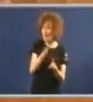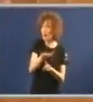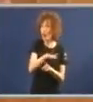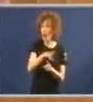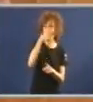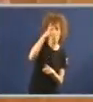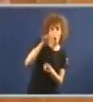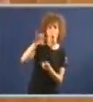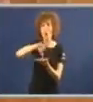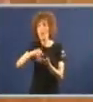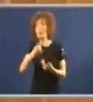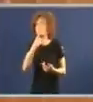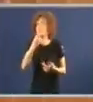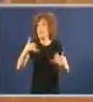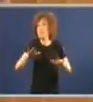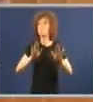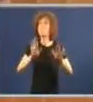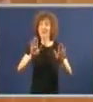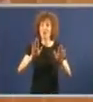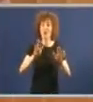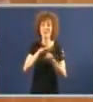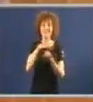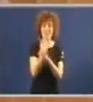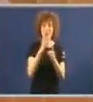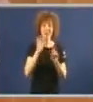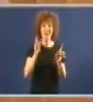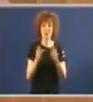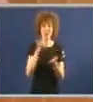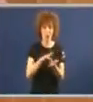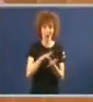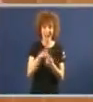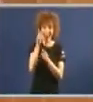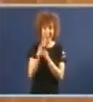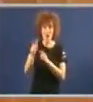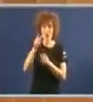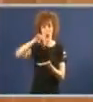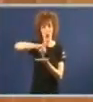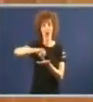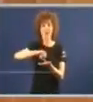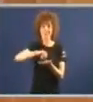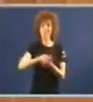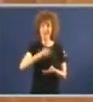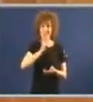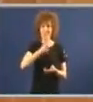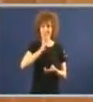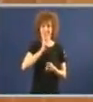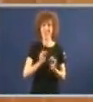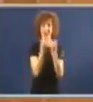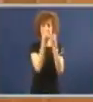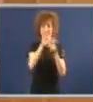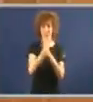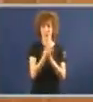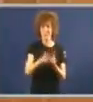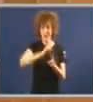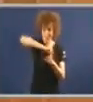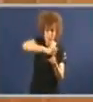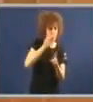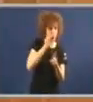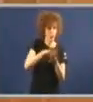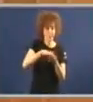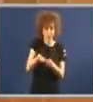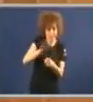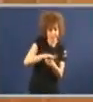rural, abordar e atallar estas situacións é máis difícil lonxe das cidades. Existe unha maior presión sobre as mulleres para ocultar o